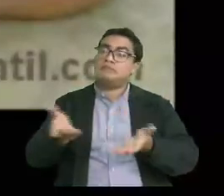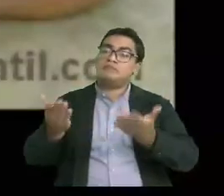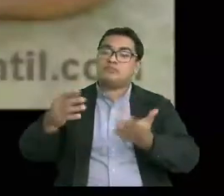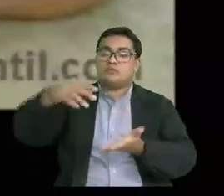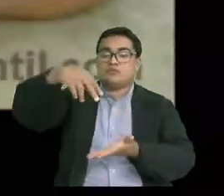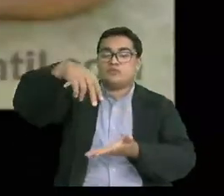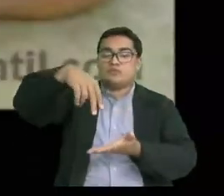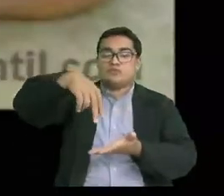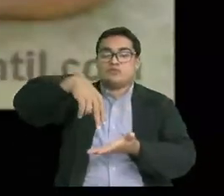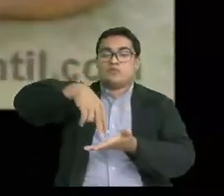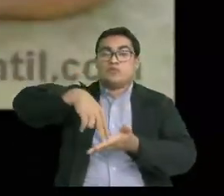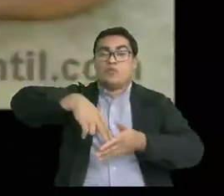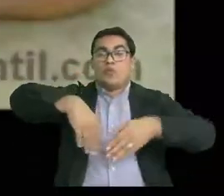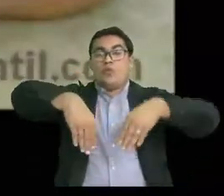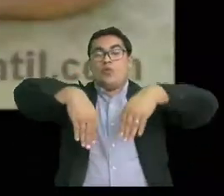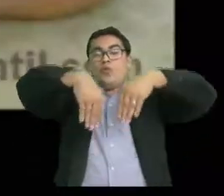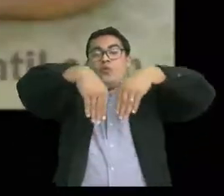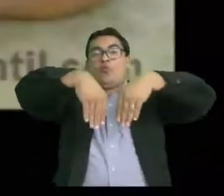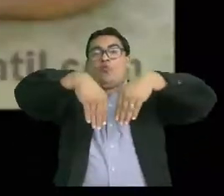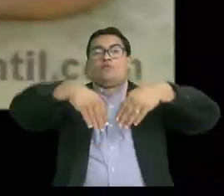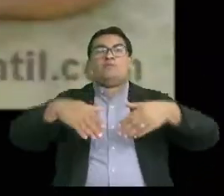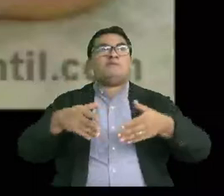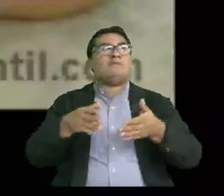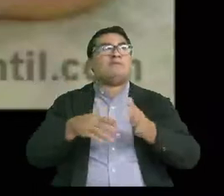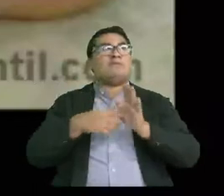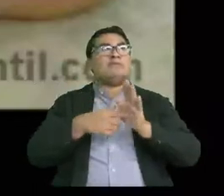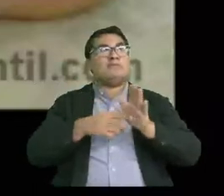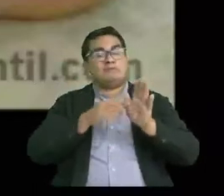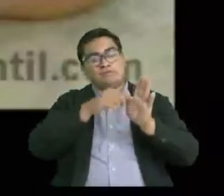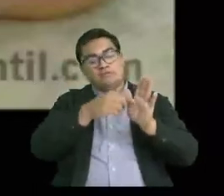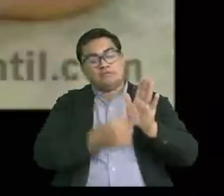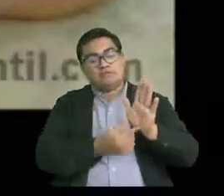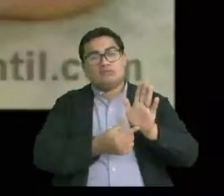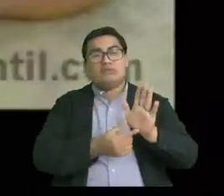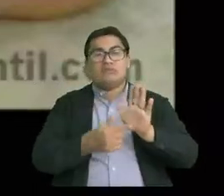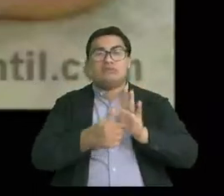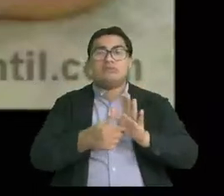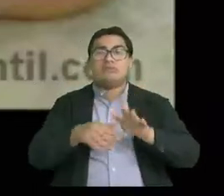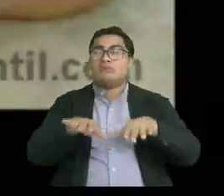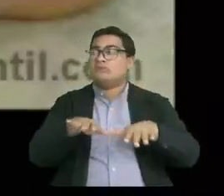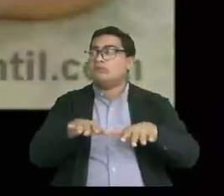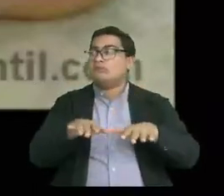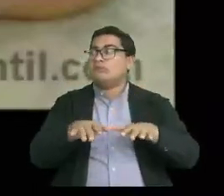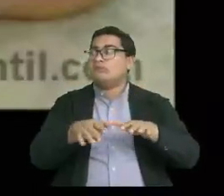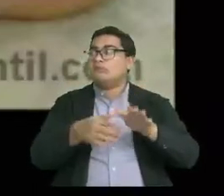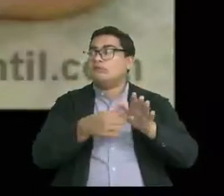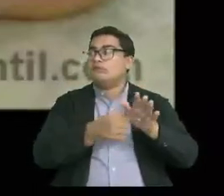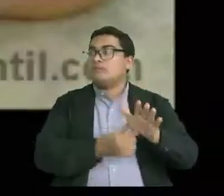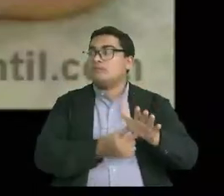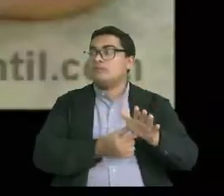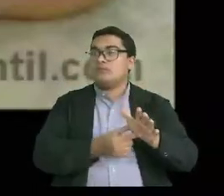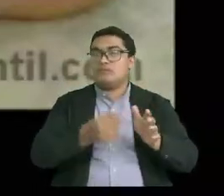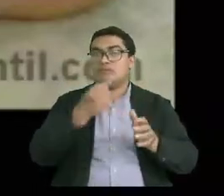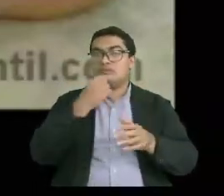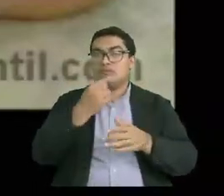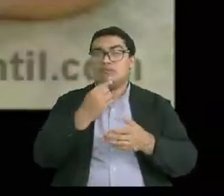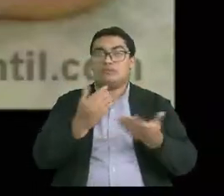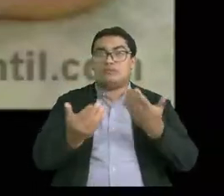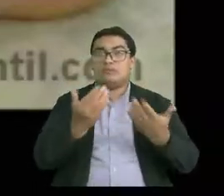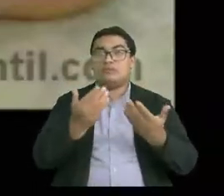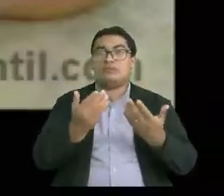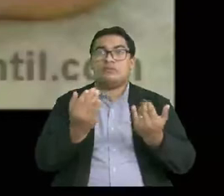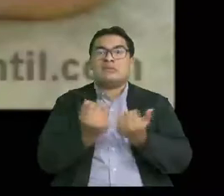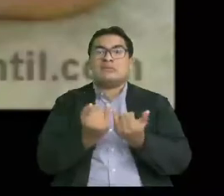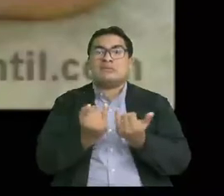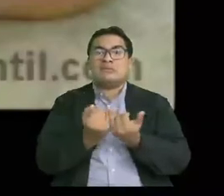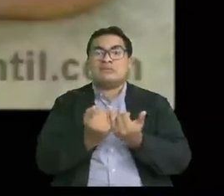arco longitudinal interno aparece. Ese es como más... Ese es un pie plano bien característico y da la apariencia incluso de